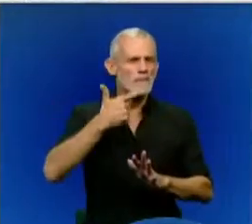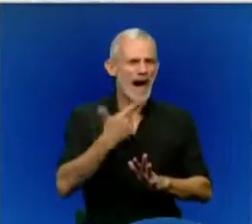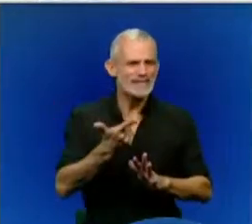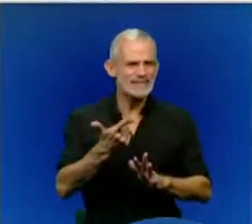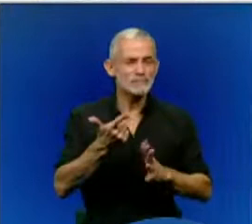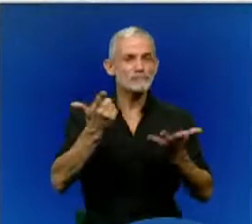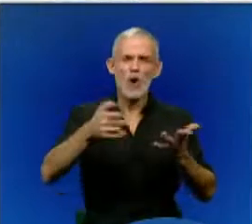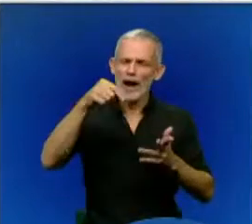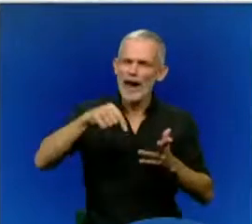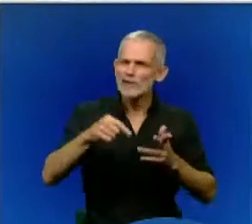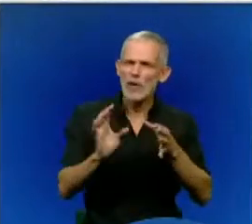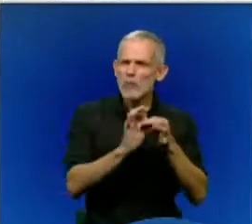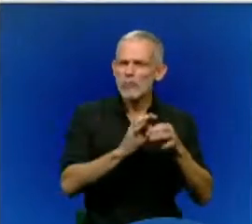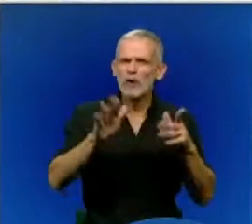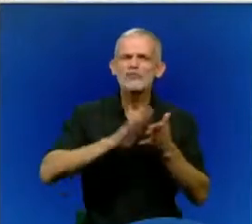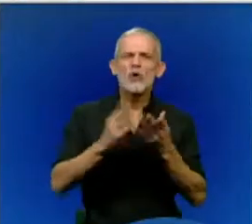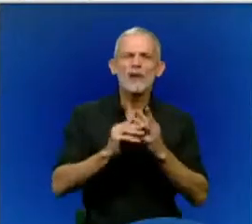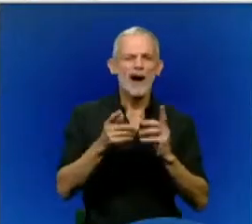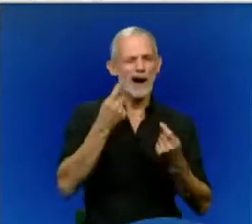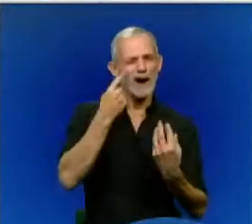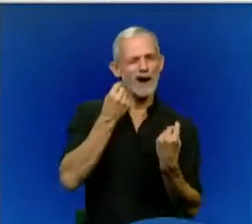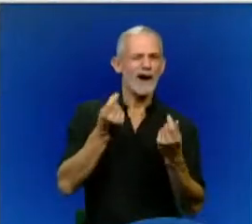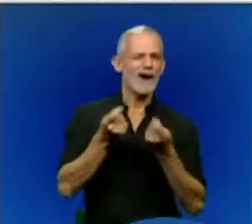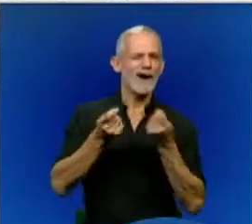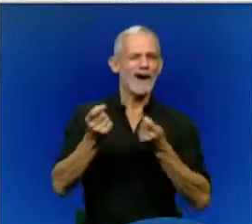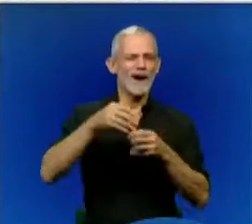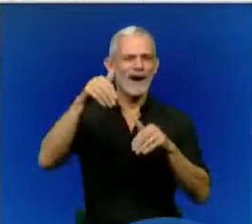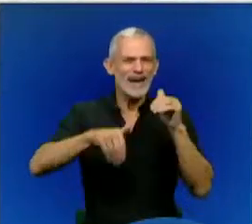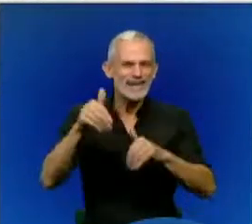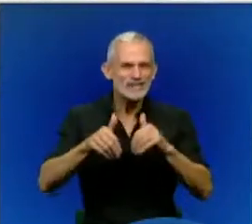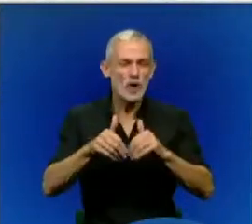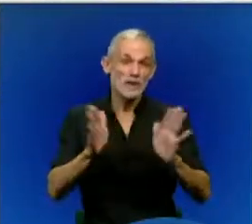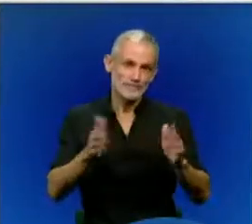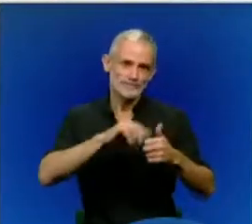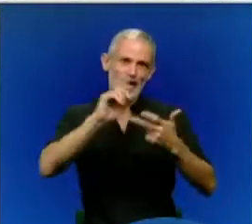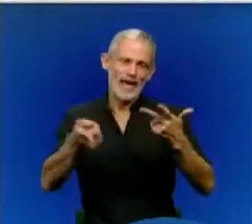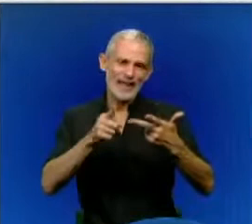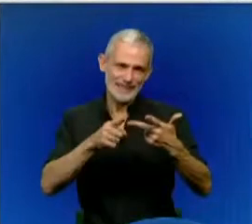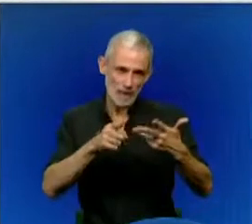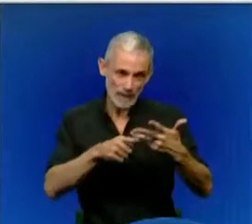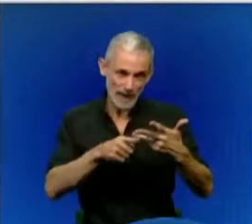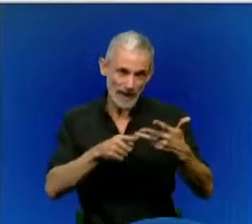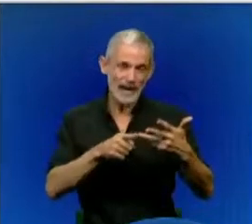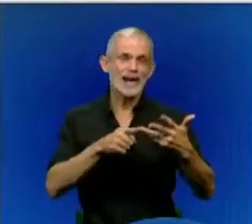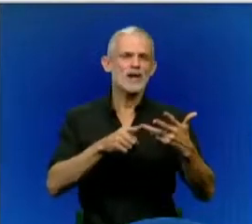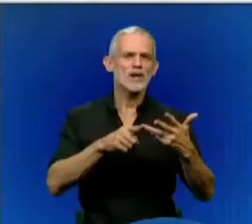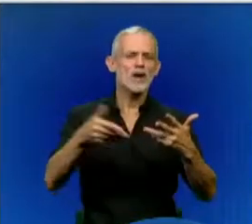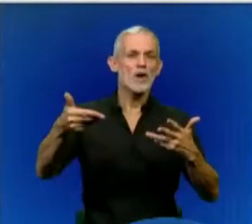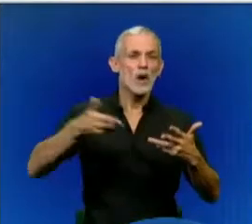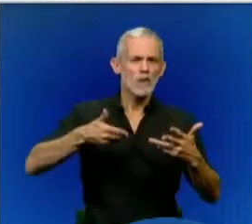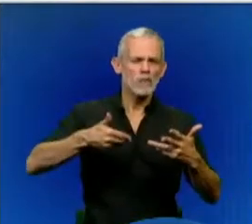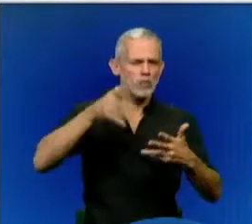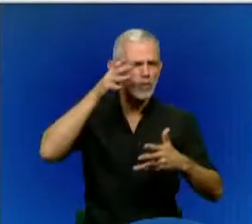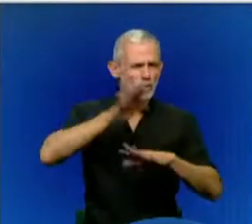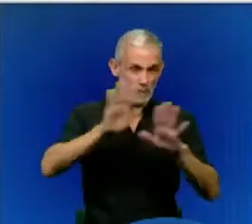que esto tenía que ver con la especulación electoral. Y finalmente, una demanda desmedida,